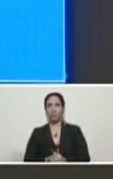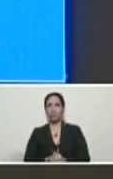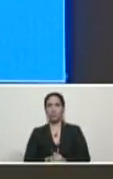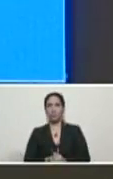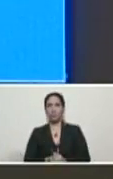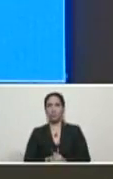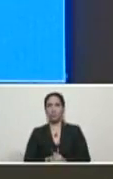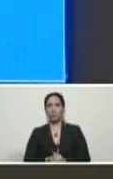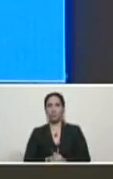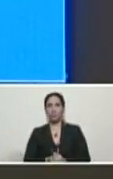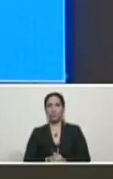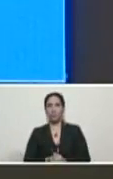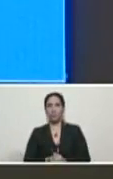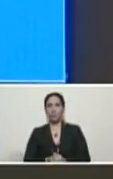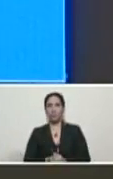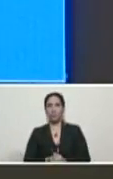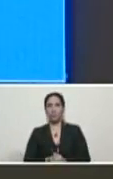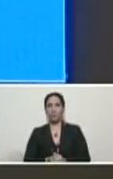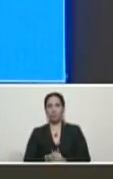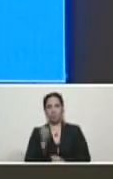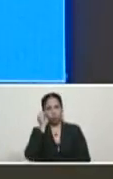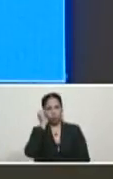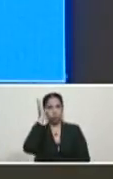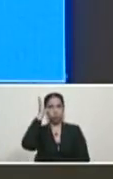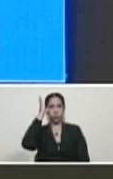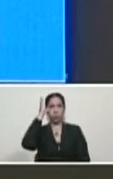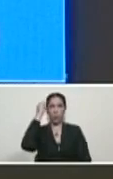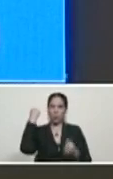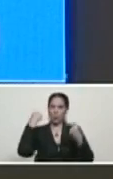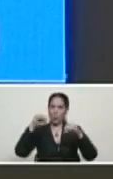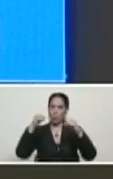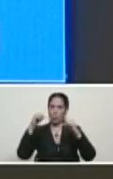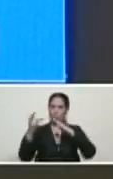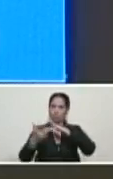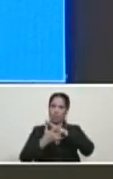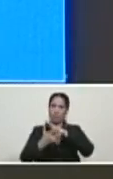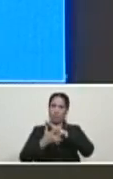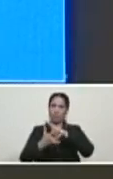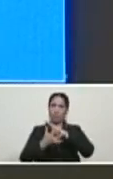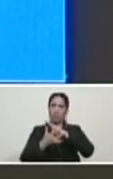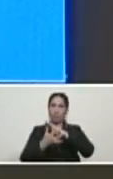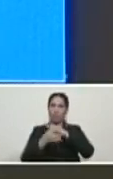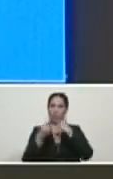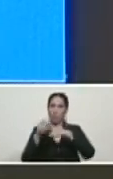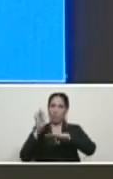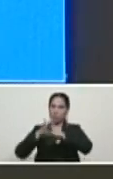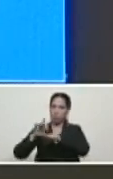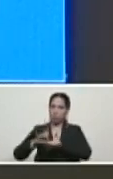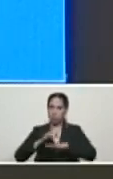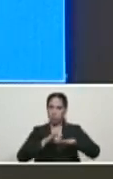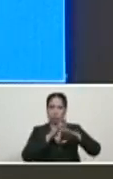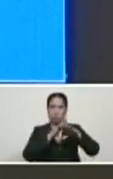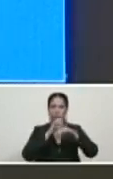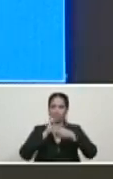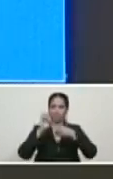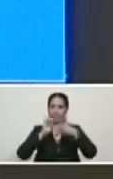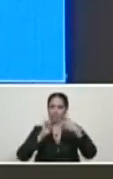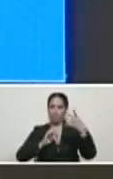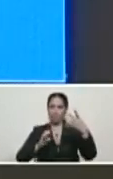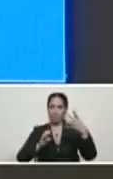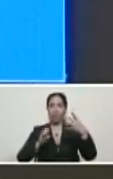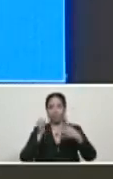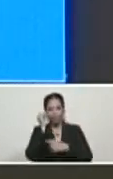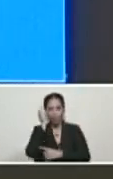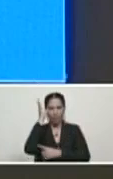la habilidad, el conocimiento, la preparación, la técnica, la táctica, la estrategia, la capacidad de combate.